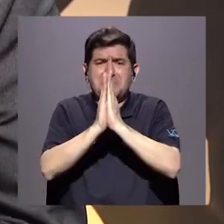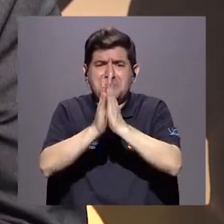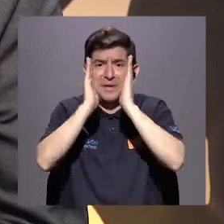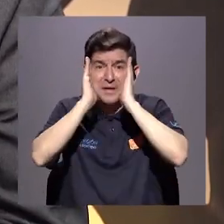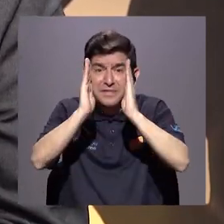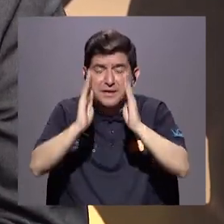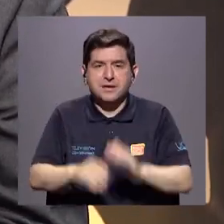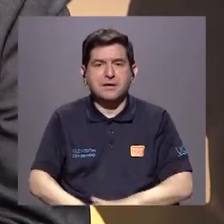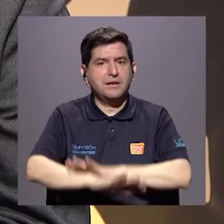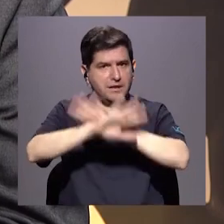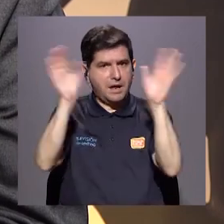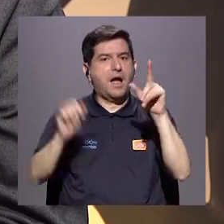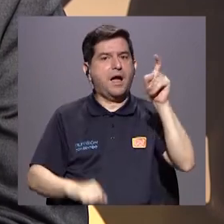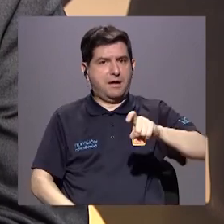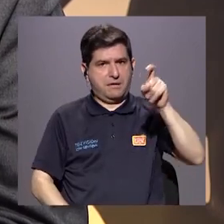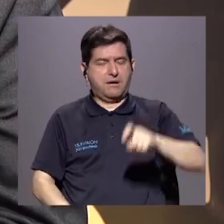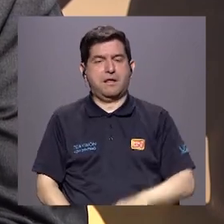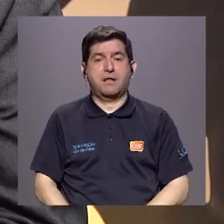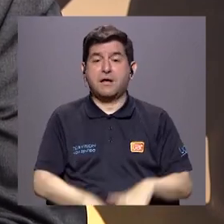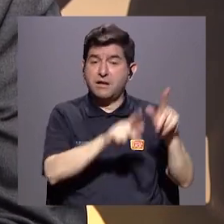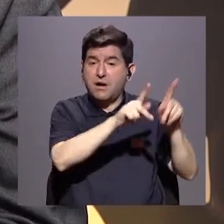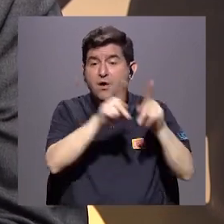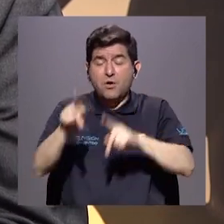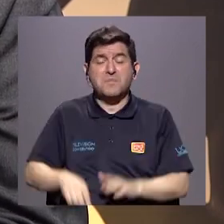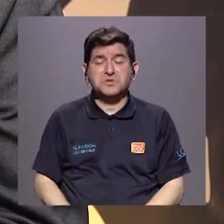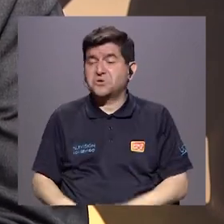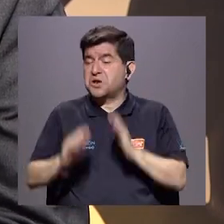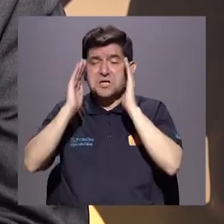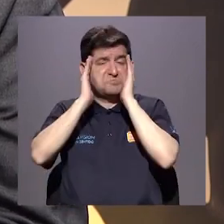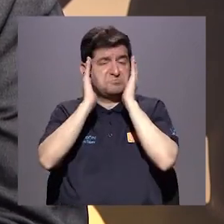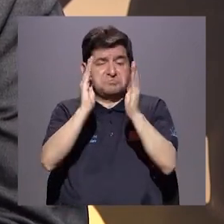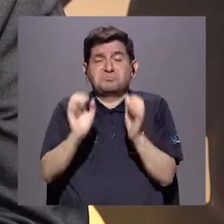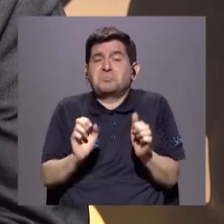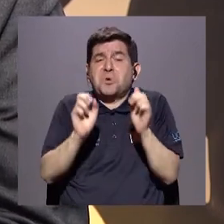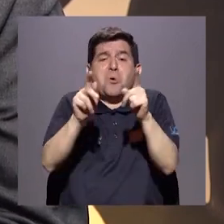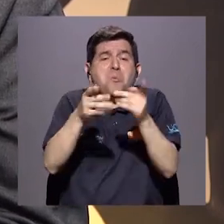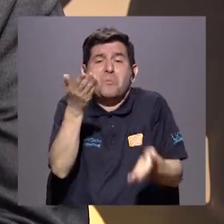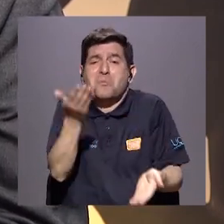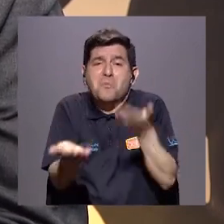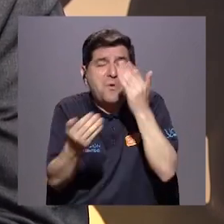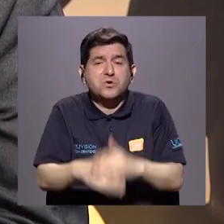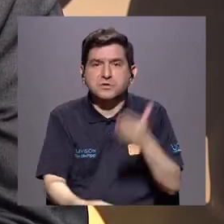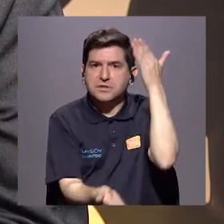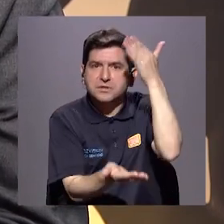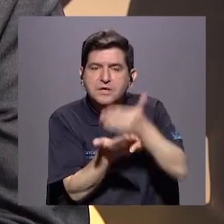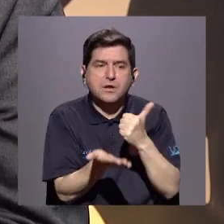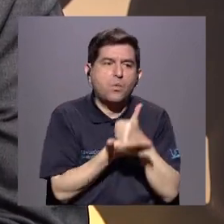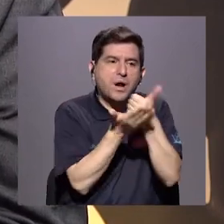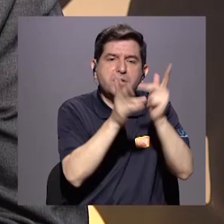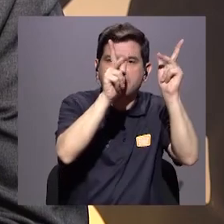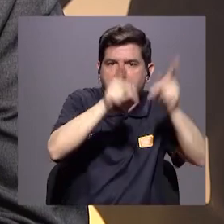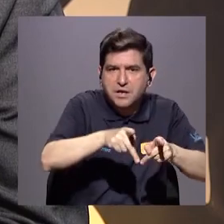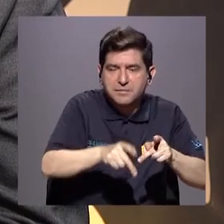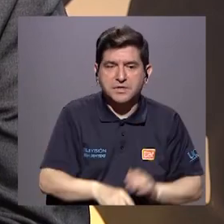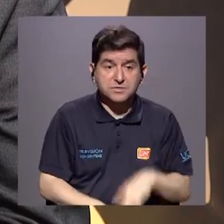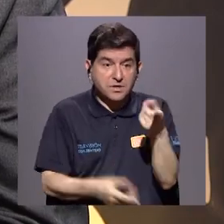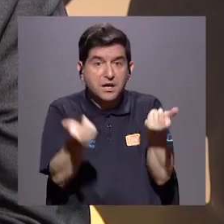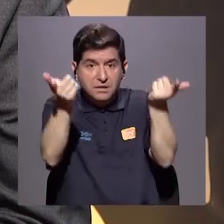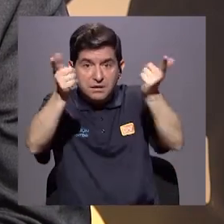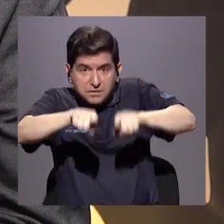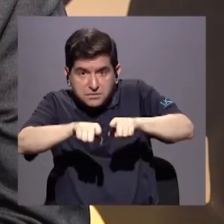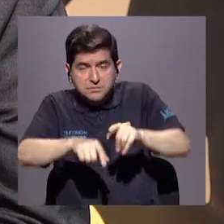importante tenerlo claro porque si no las personas descuidan la posibilidad de detener o ayudar a una persona que